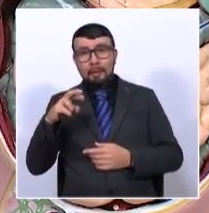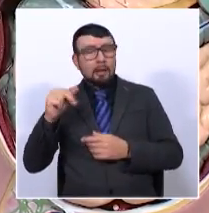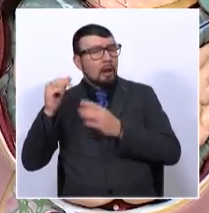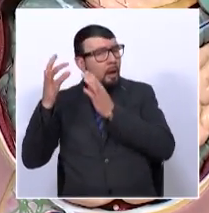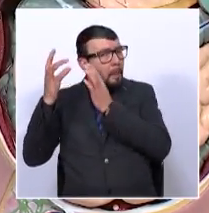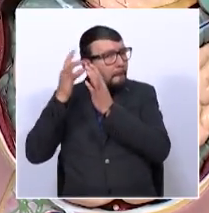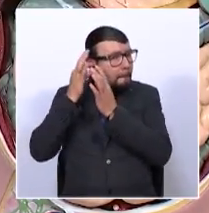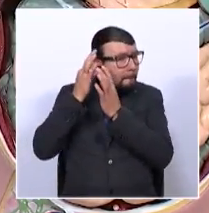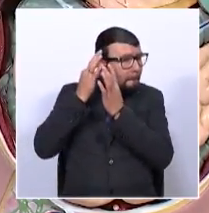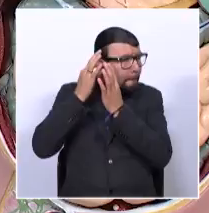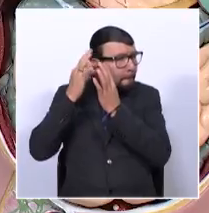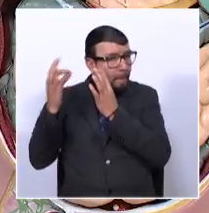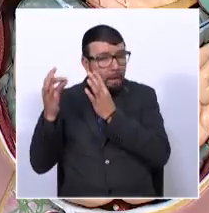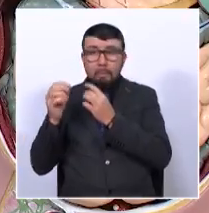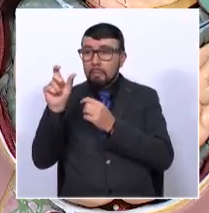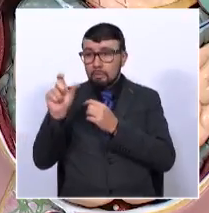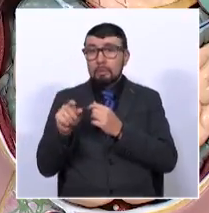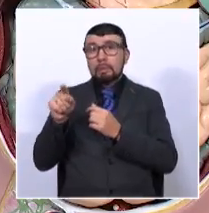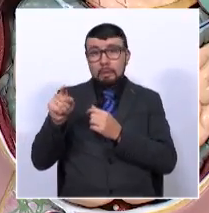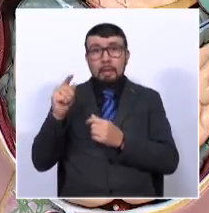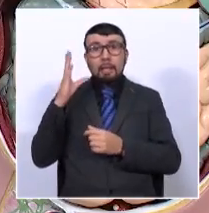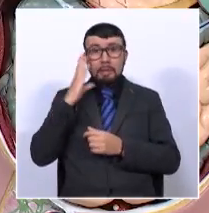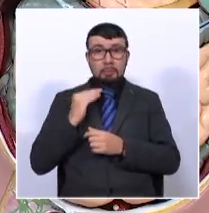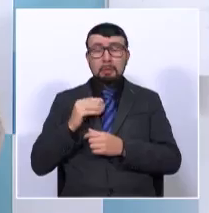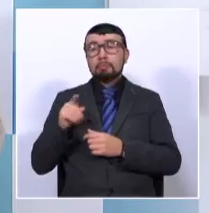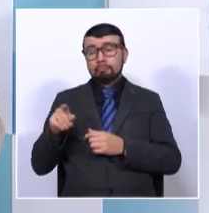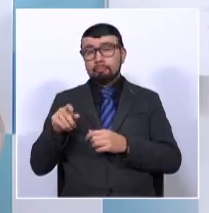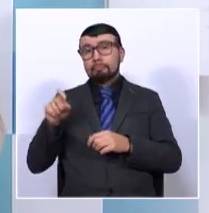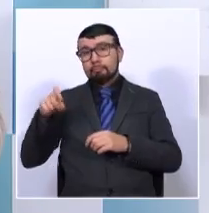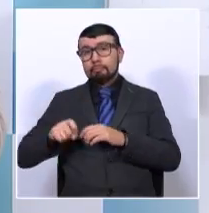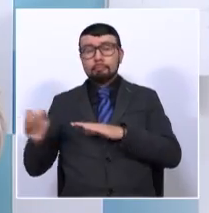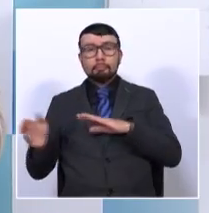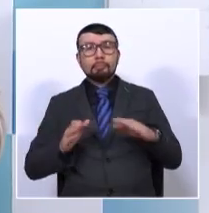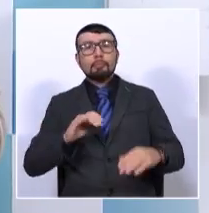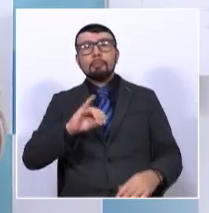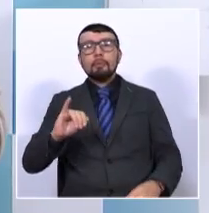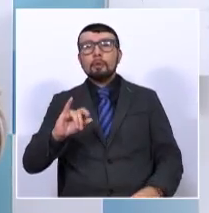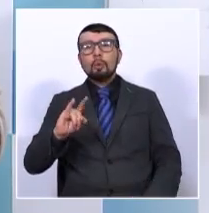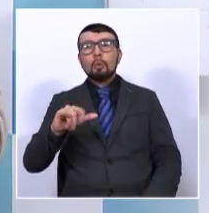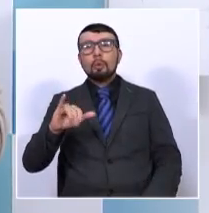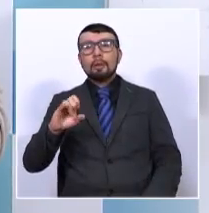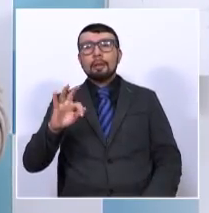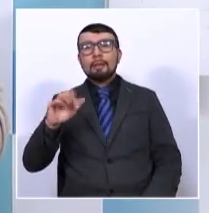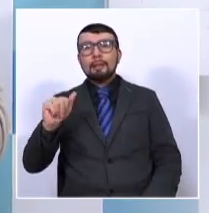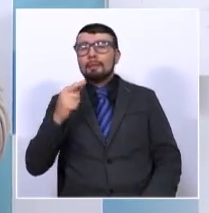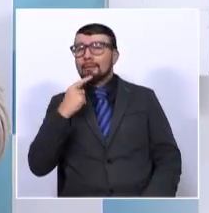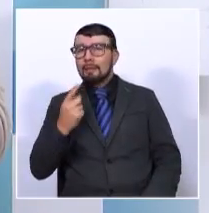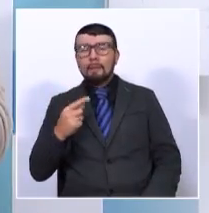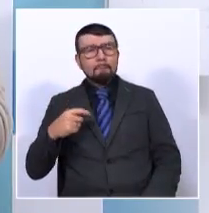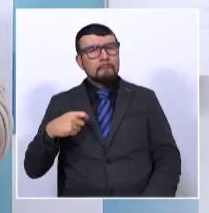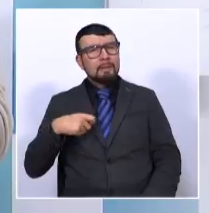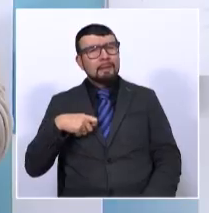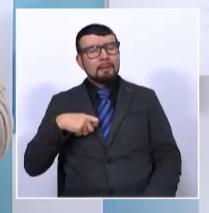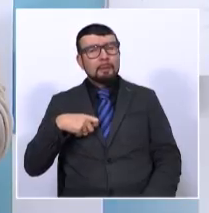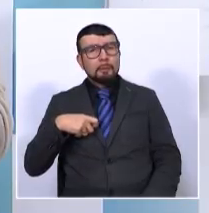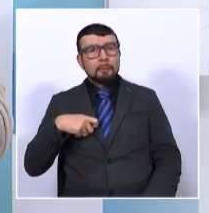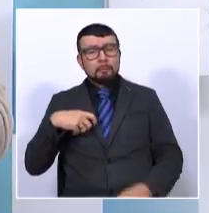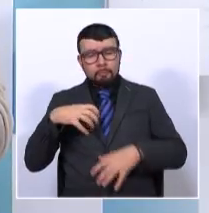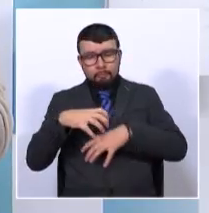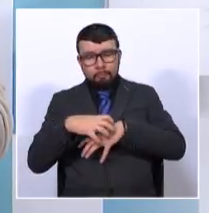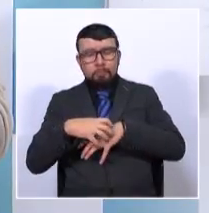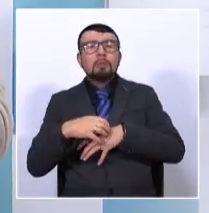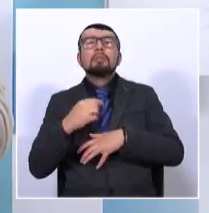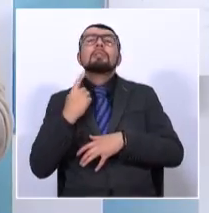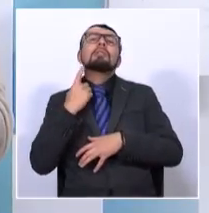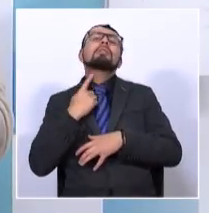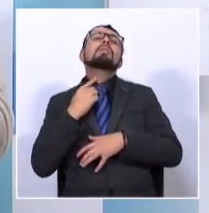ser por una persona experta que lo haga. Julieta Montilla García, buenas noches, doctor Rojas. Tengo unas masas en la